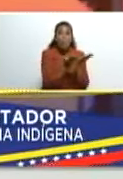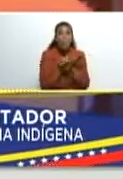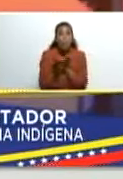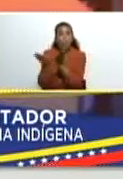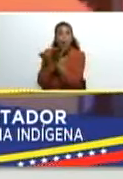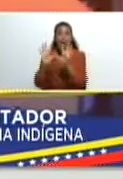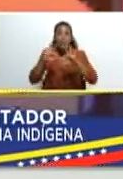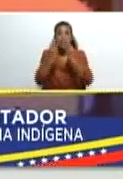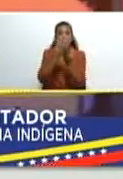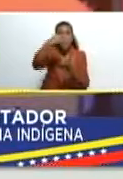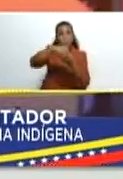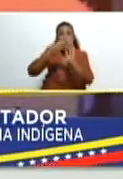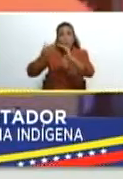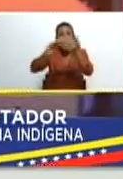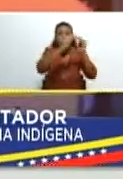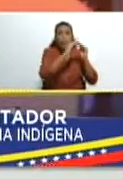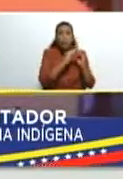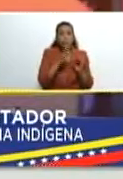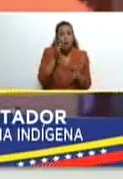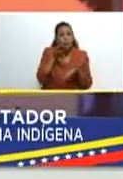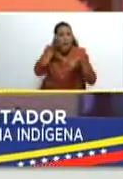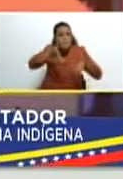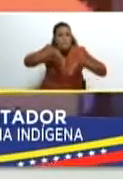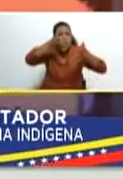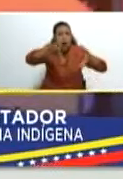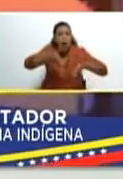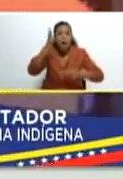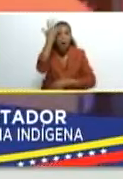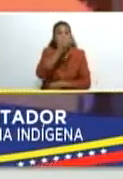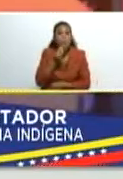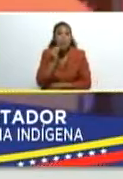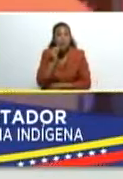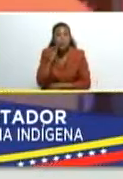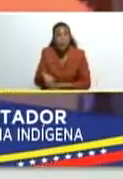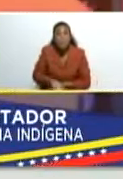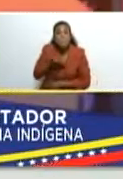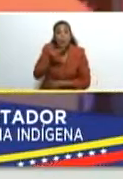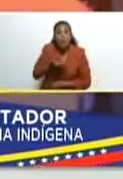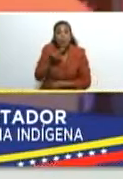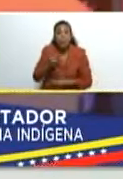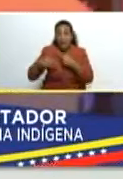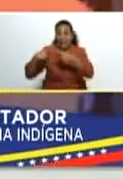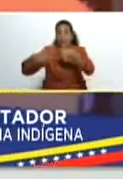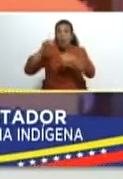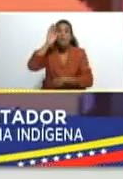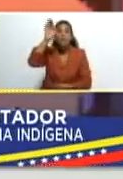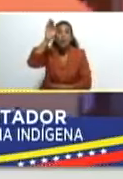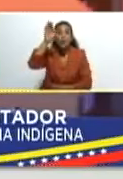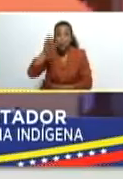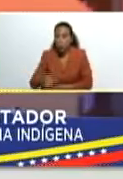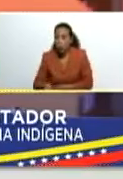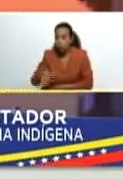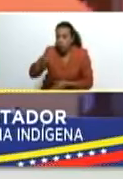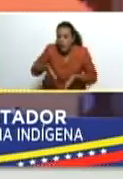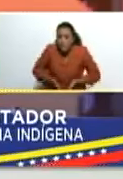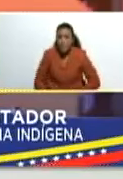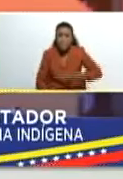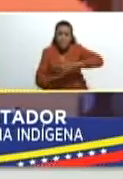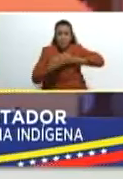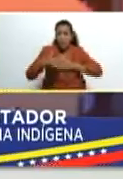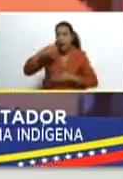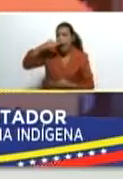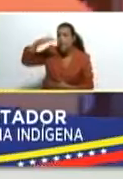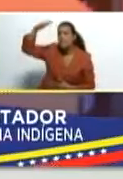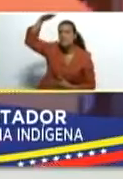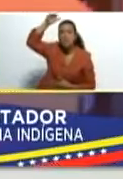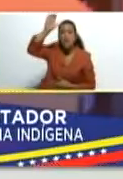Poder indagar en los niños, en las niñas, en la juventud, en las generaciones que van levantándose,